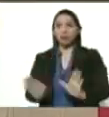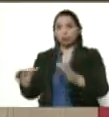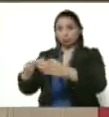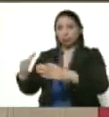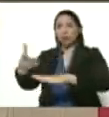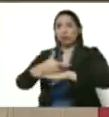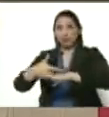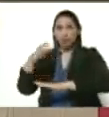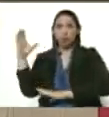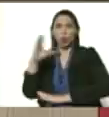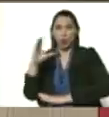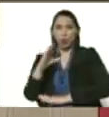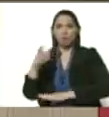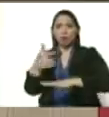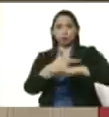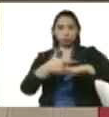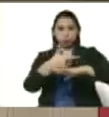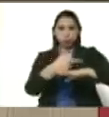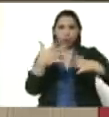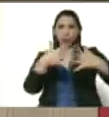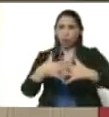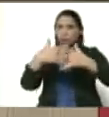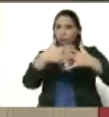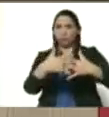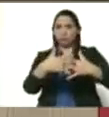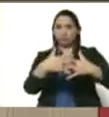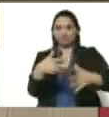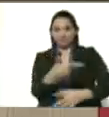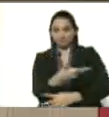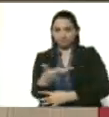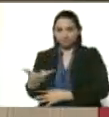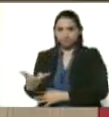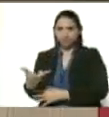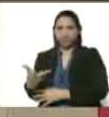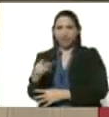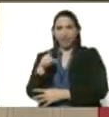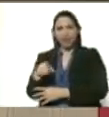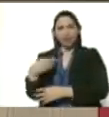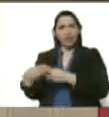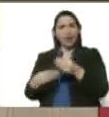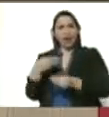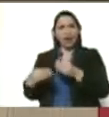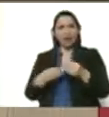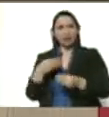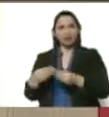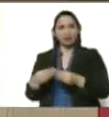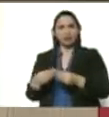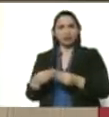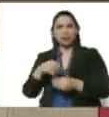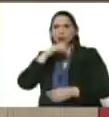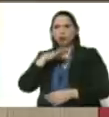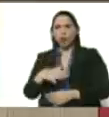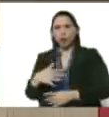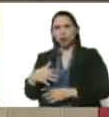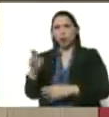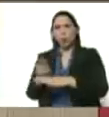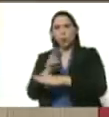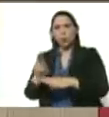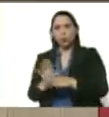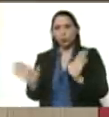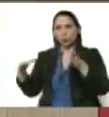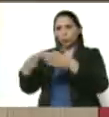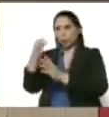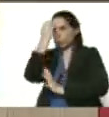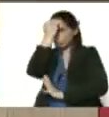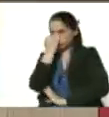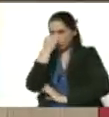de Colombia, el gobierno de los Estados Unidos, que recurre al uso histórico de mercenarios para